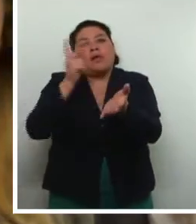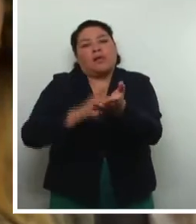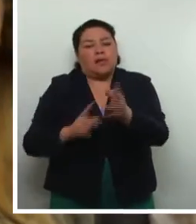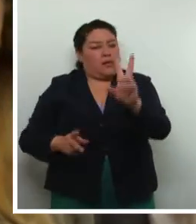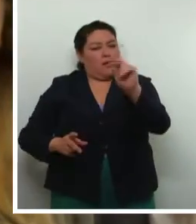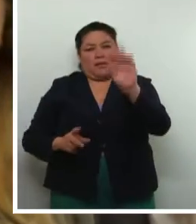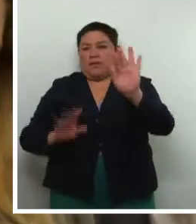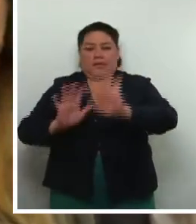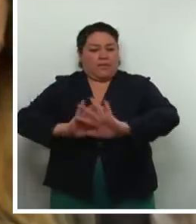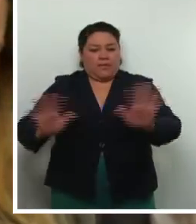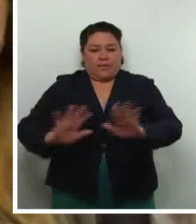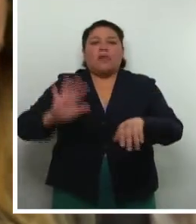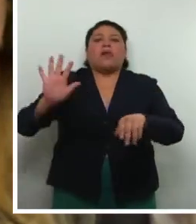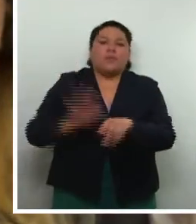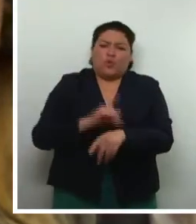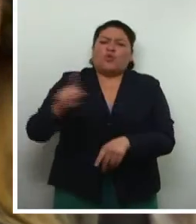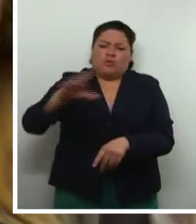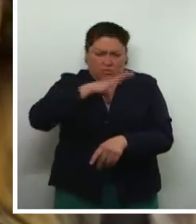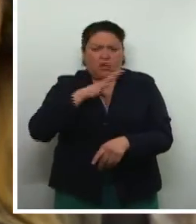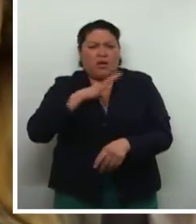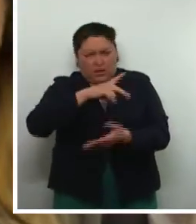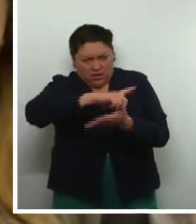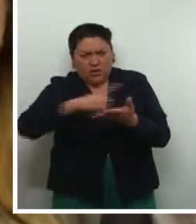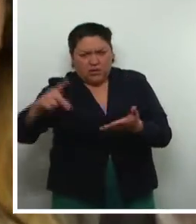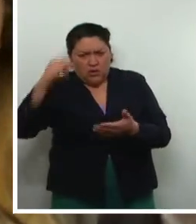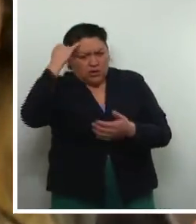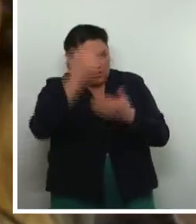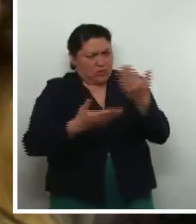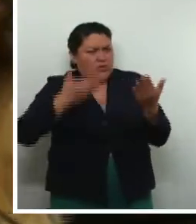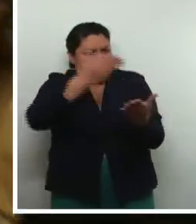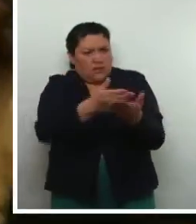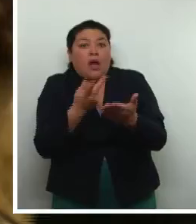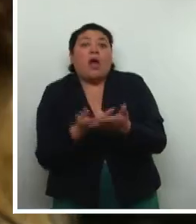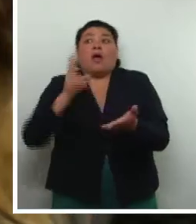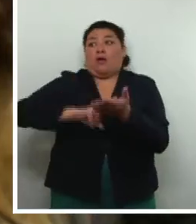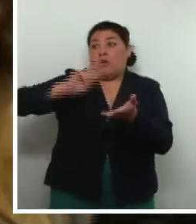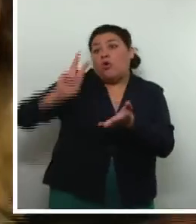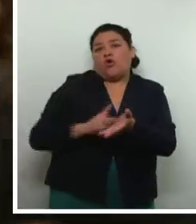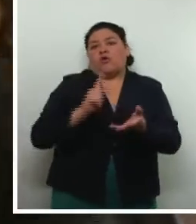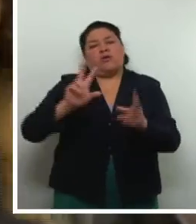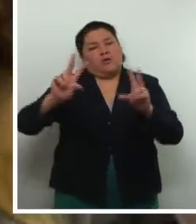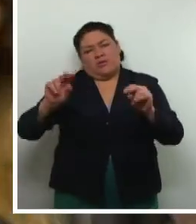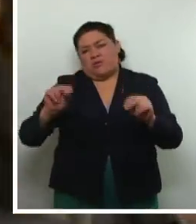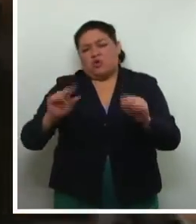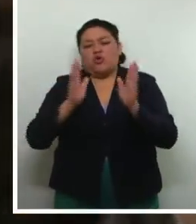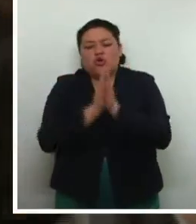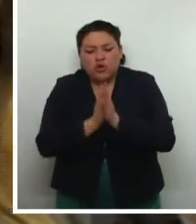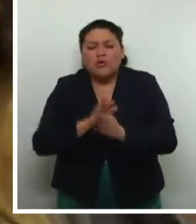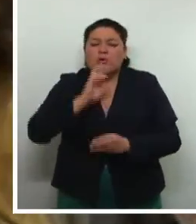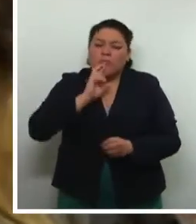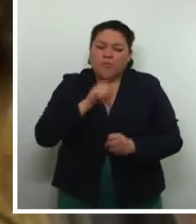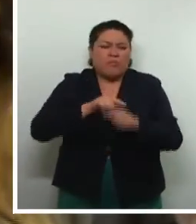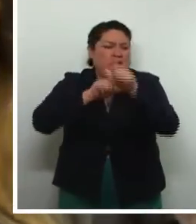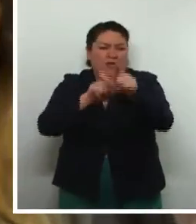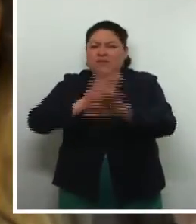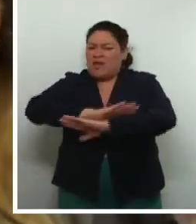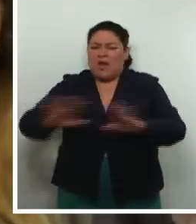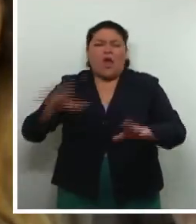duplicando el derecho que ya está, y creo que eso es lo correcto. Entonces, yo creo y propongo que se proceda a